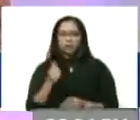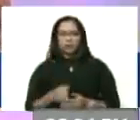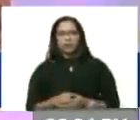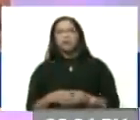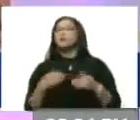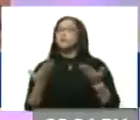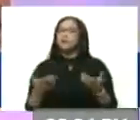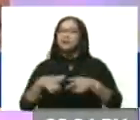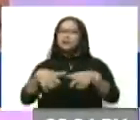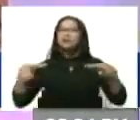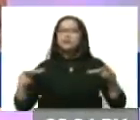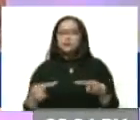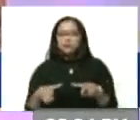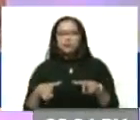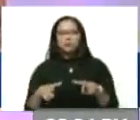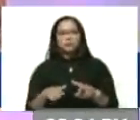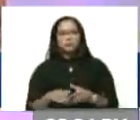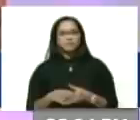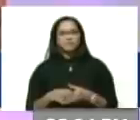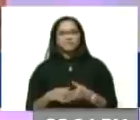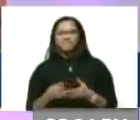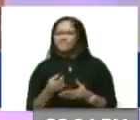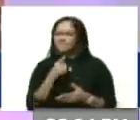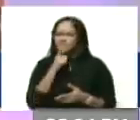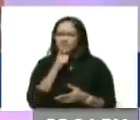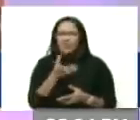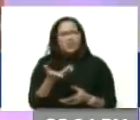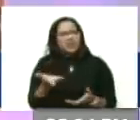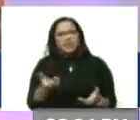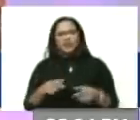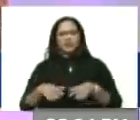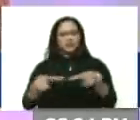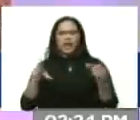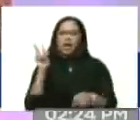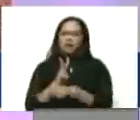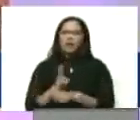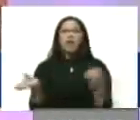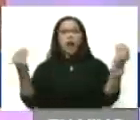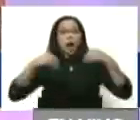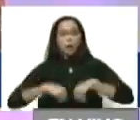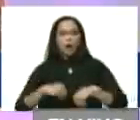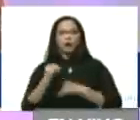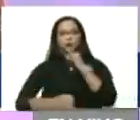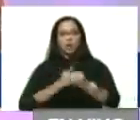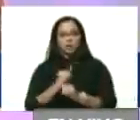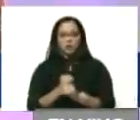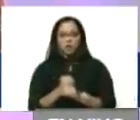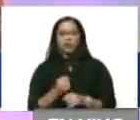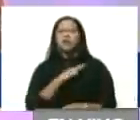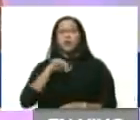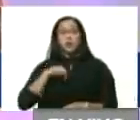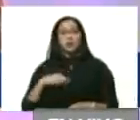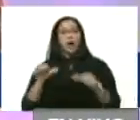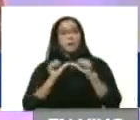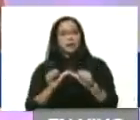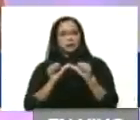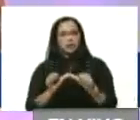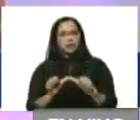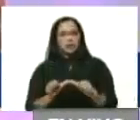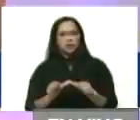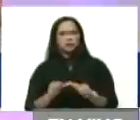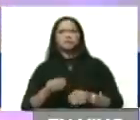por este terrible incumplimiento de los acuerdos internacionales. Nosotros vamos a seguir